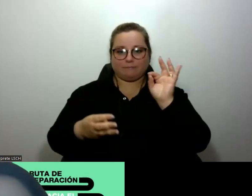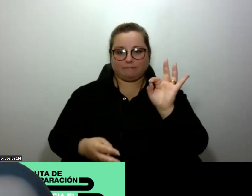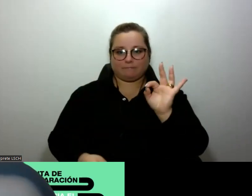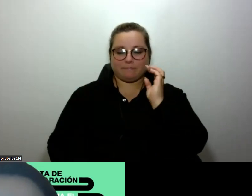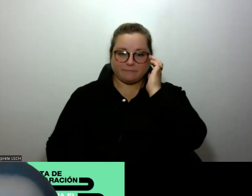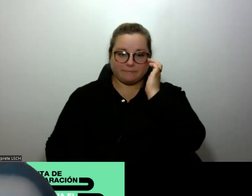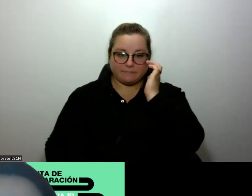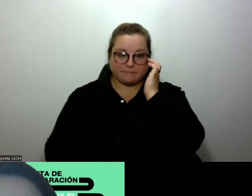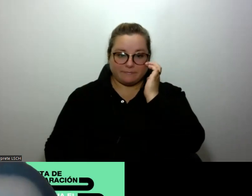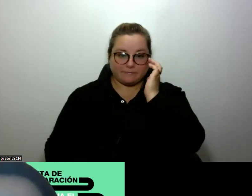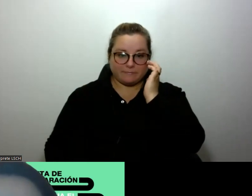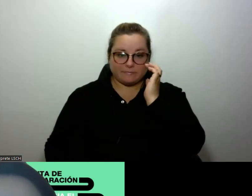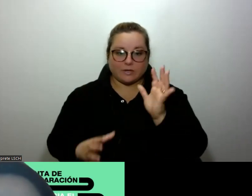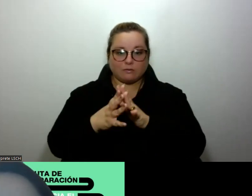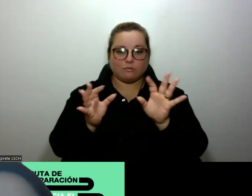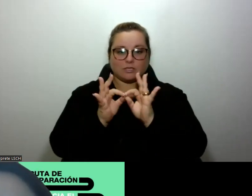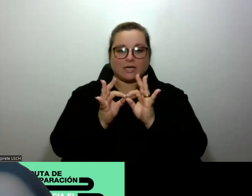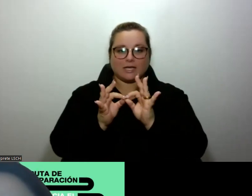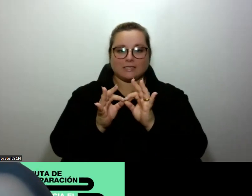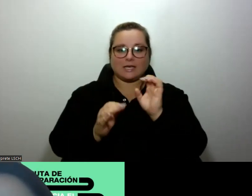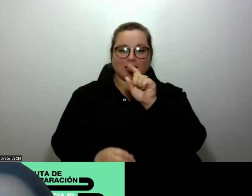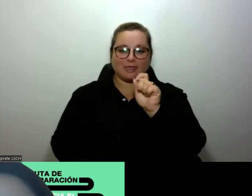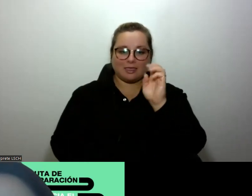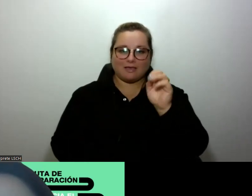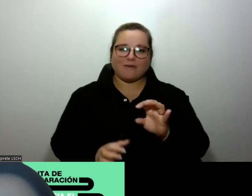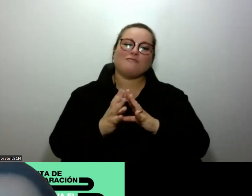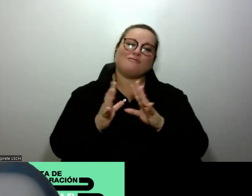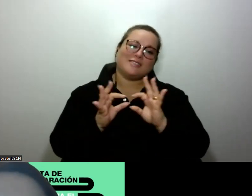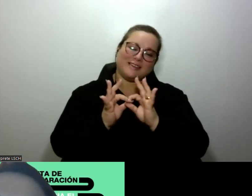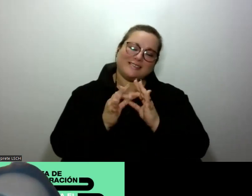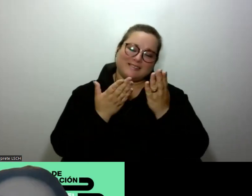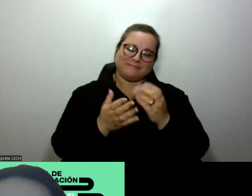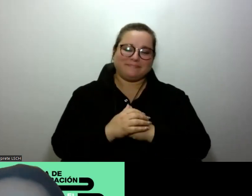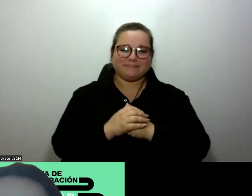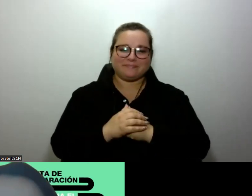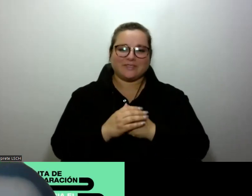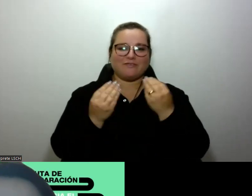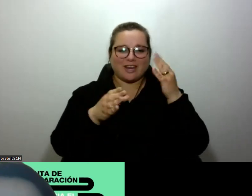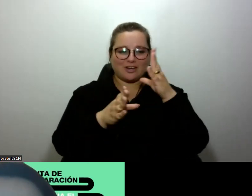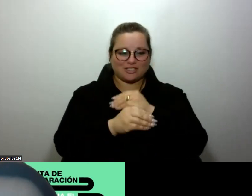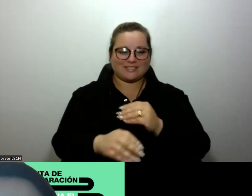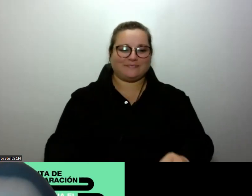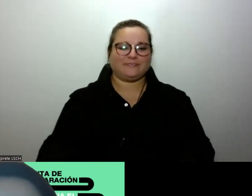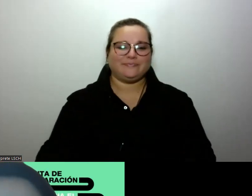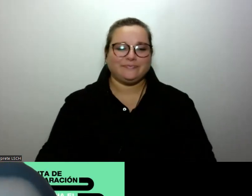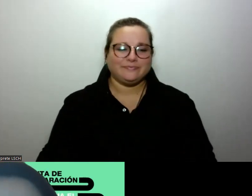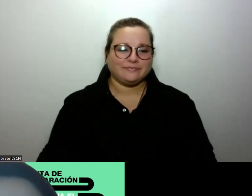Okay muchas gracias Esteban Muchas gracias Tamara nuevamente y muy buenas noches Ay